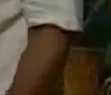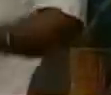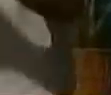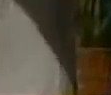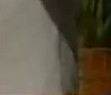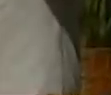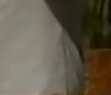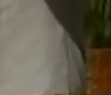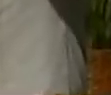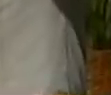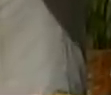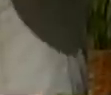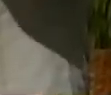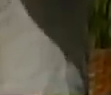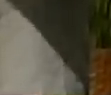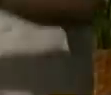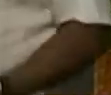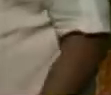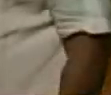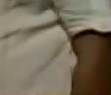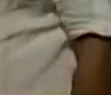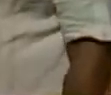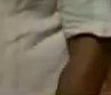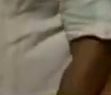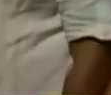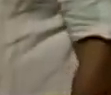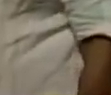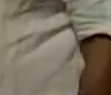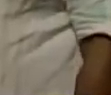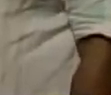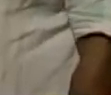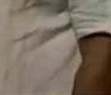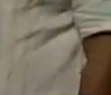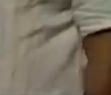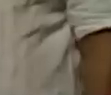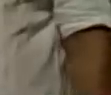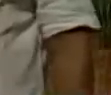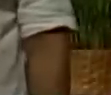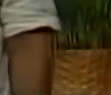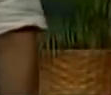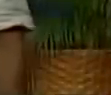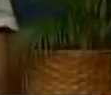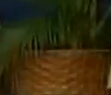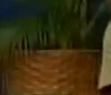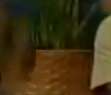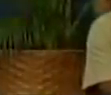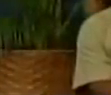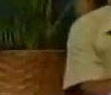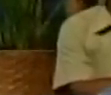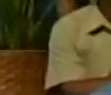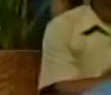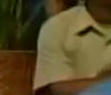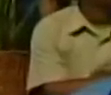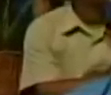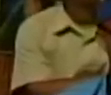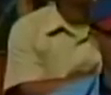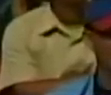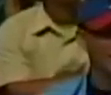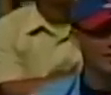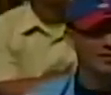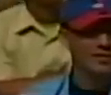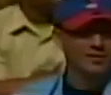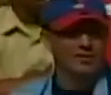Estamos defendiendo lo que hizo Castro cuando el bloqueo. Estamos defendiendo el legado de Hugo Chávez,